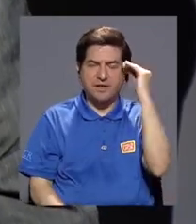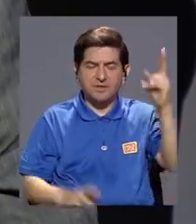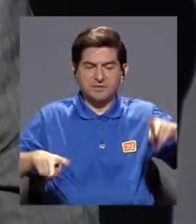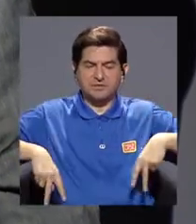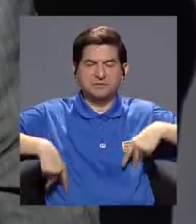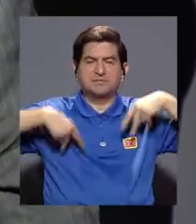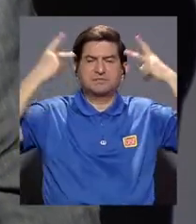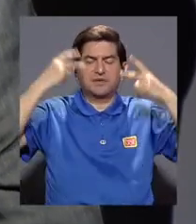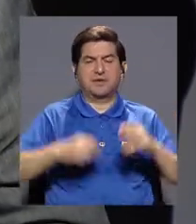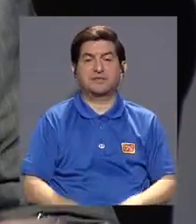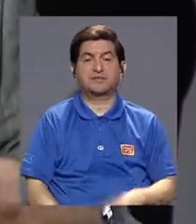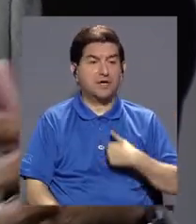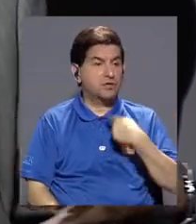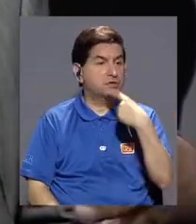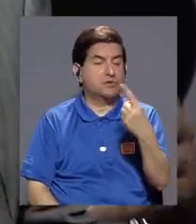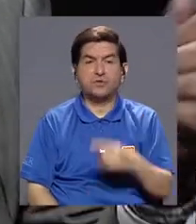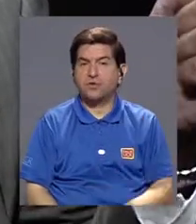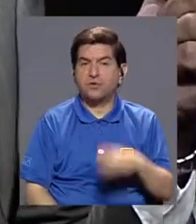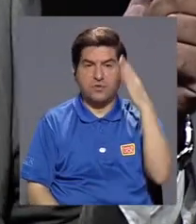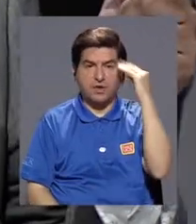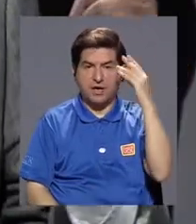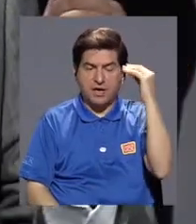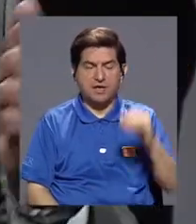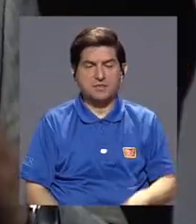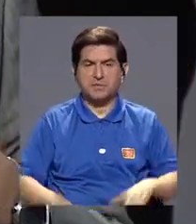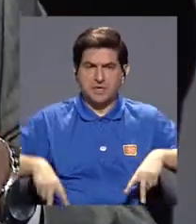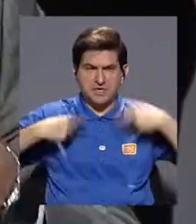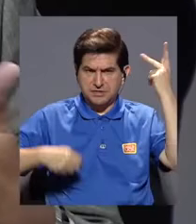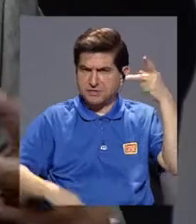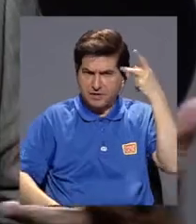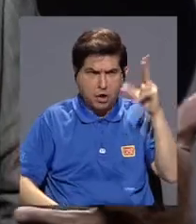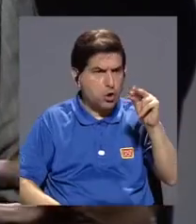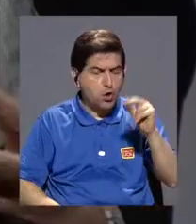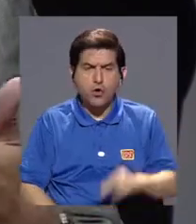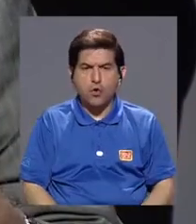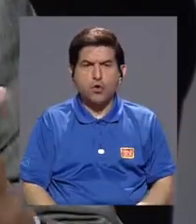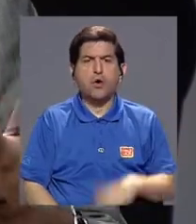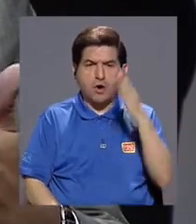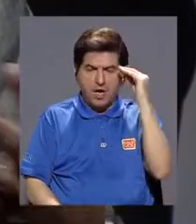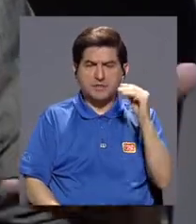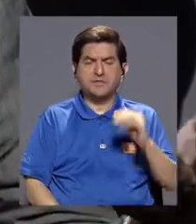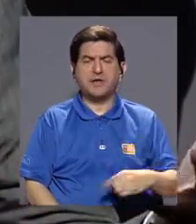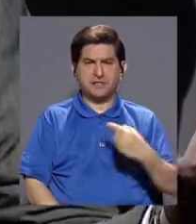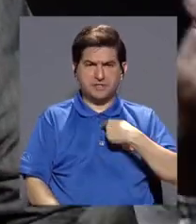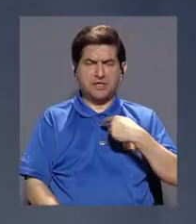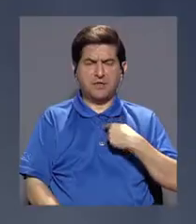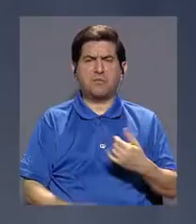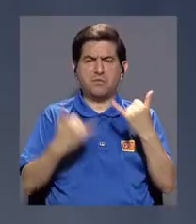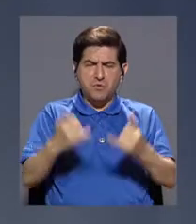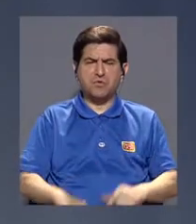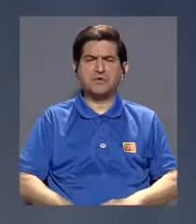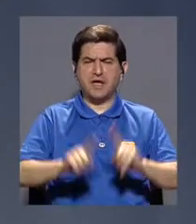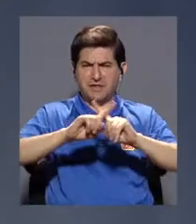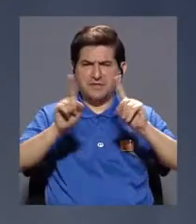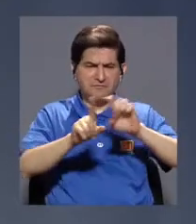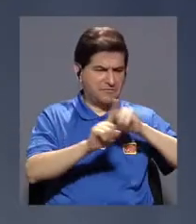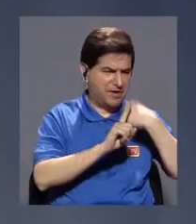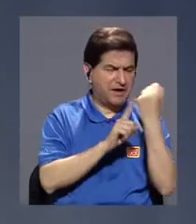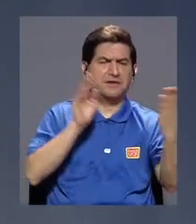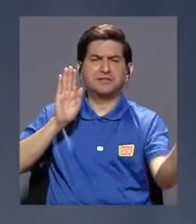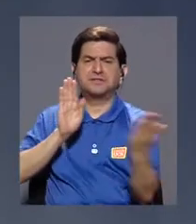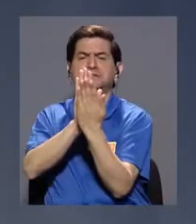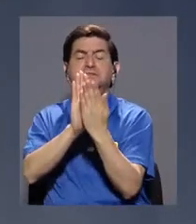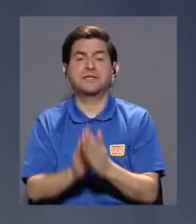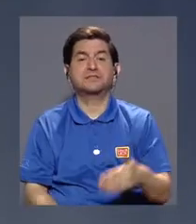vida, no digo yo experiencia de vida en la política, sino experiencia de vida, de vivir, de haber vivido, entonces